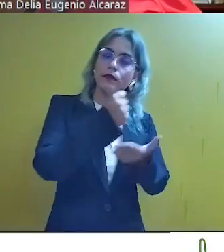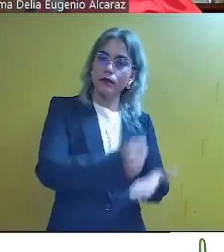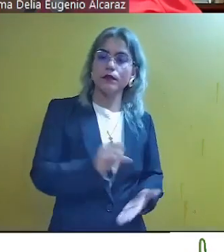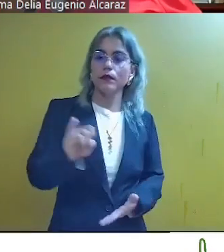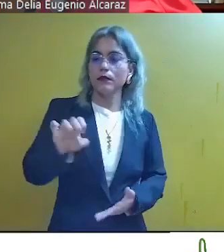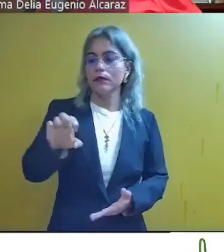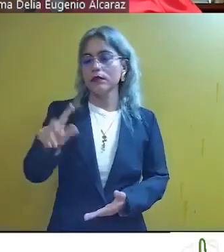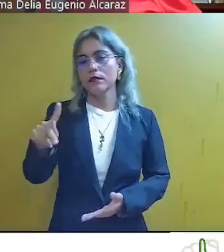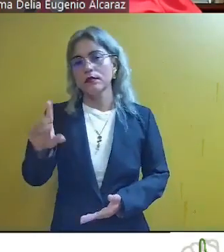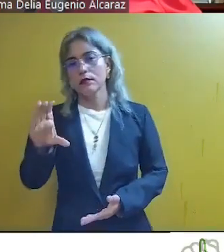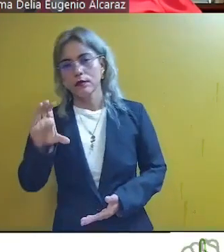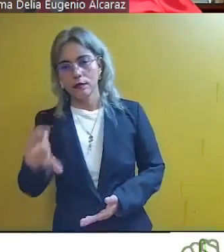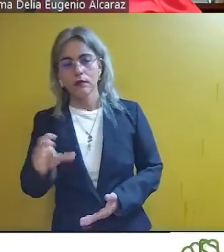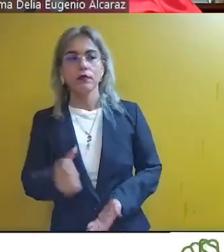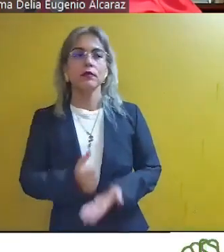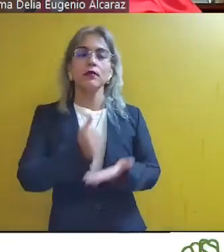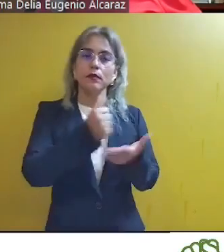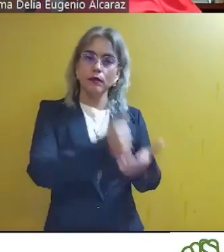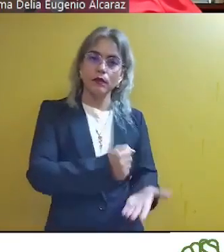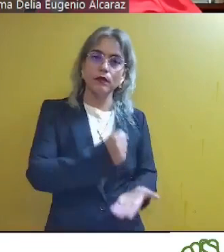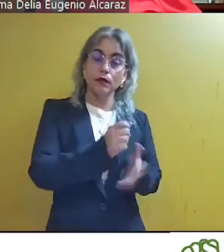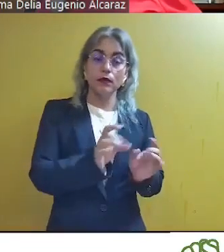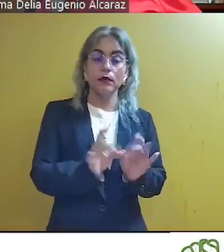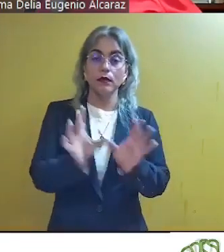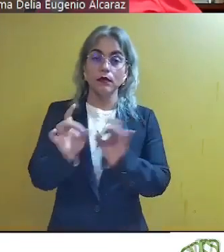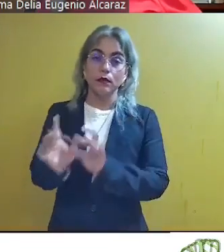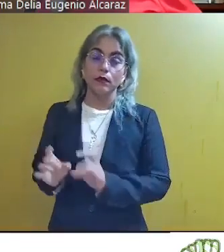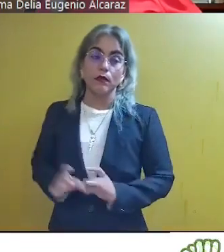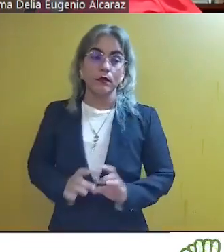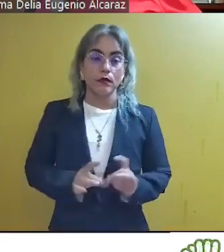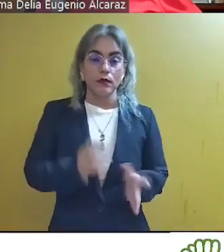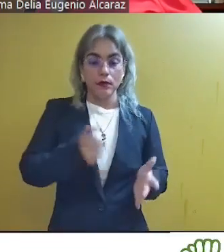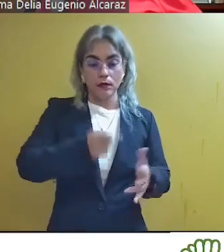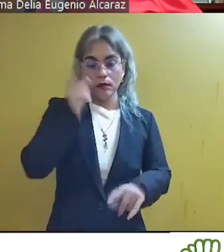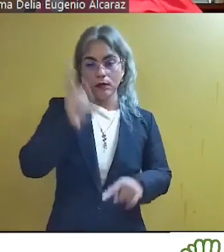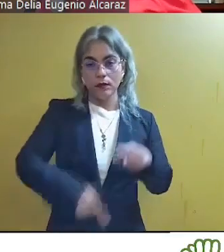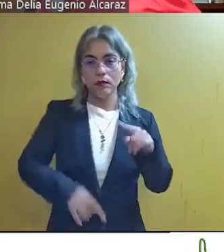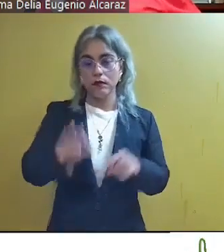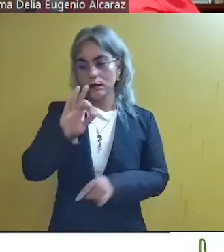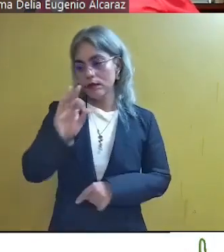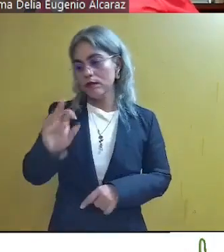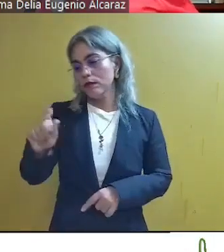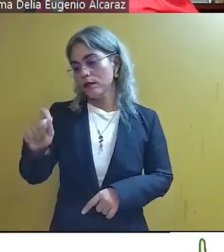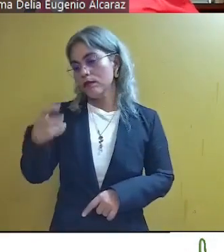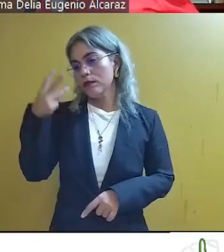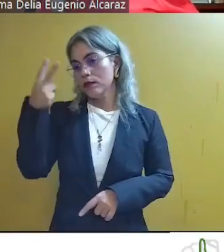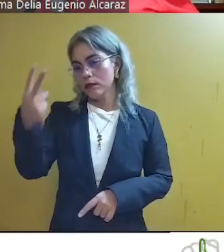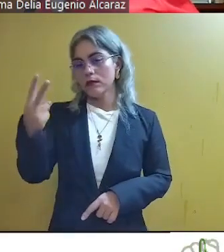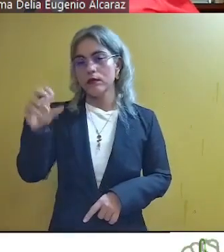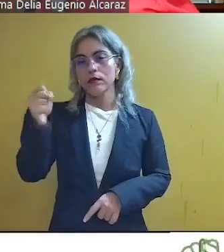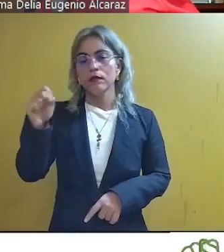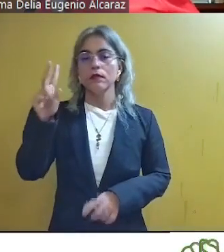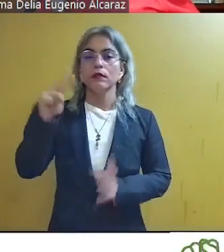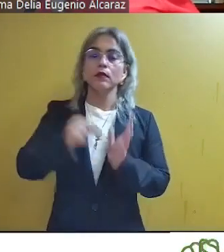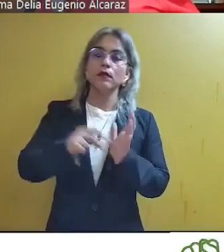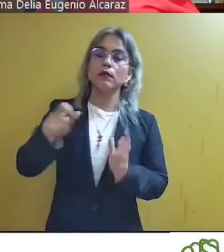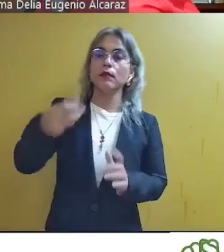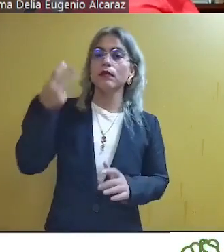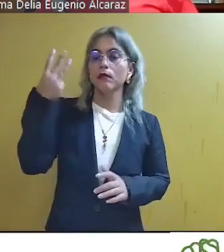y posteriormente, mediante resolución incidental de cumplimiento de sentencia de fecha 22 de septiembre de